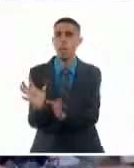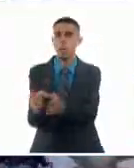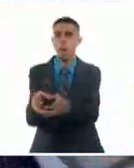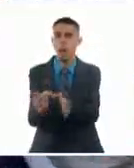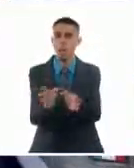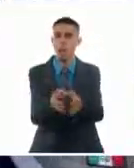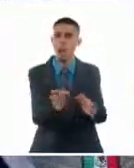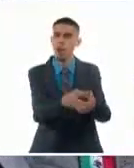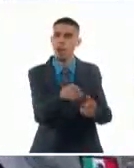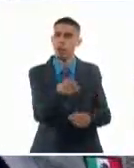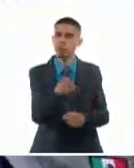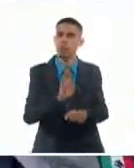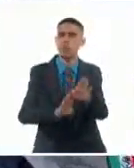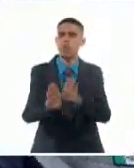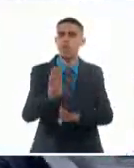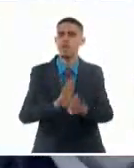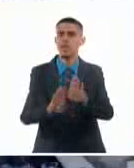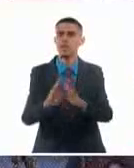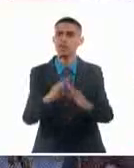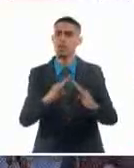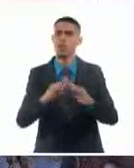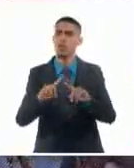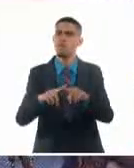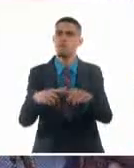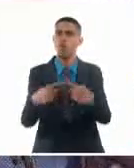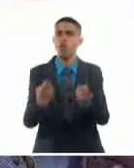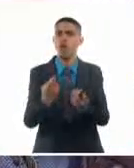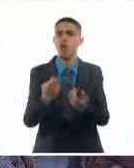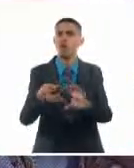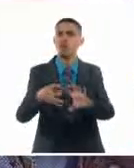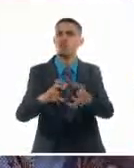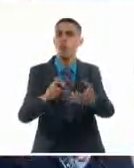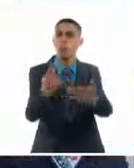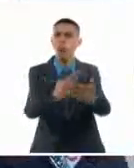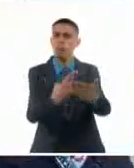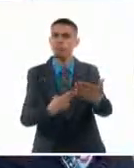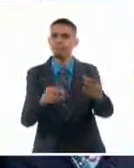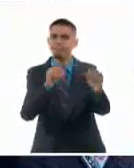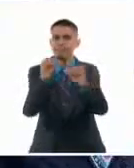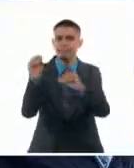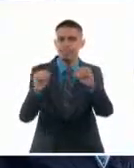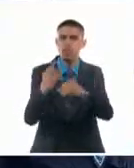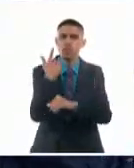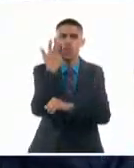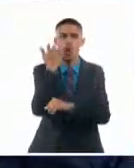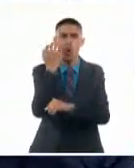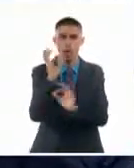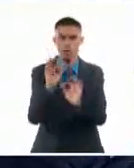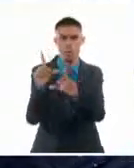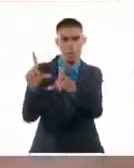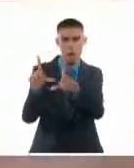la comunidad el porqué de cada trazo, colores y elementos representados. Hemos